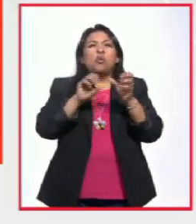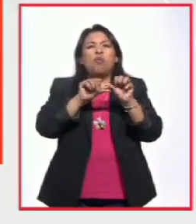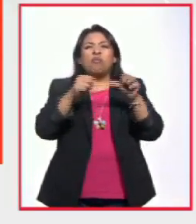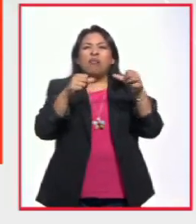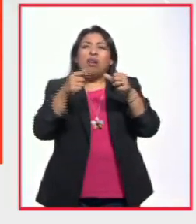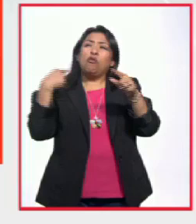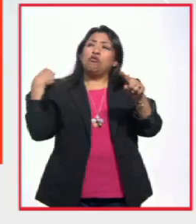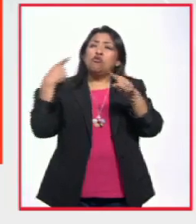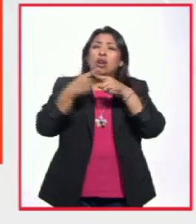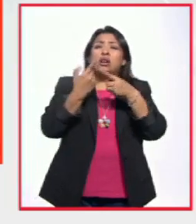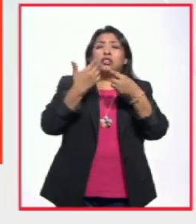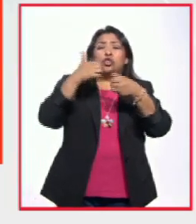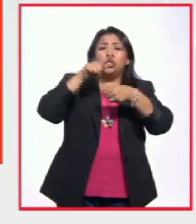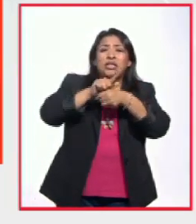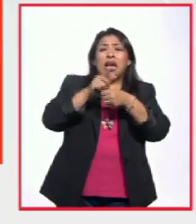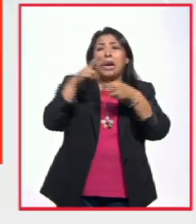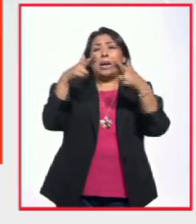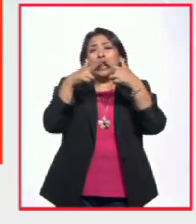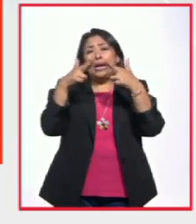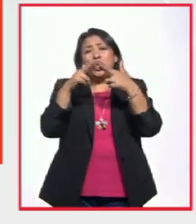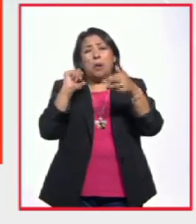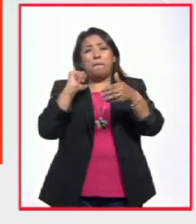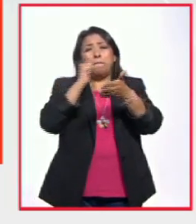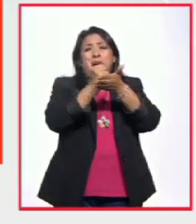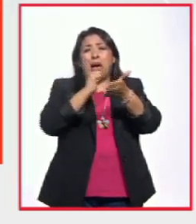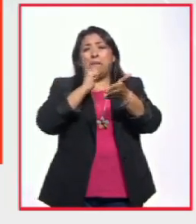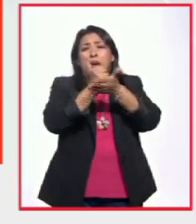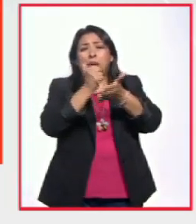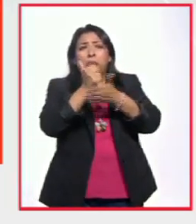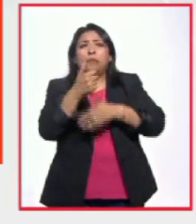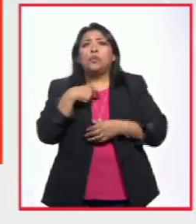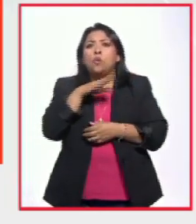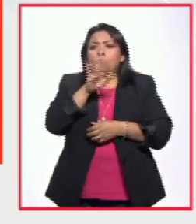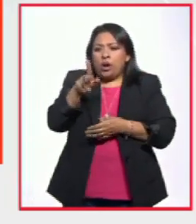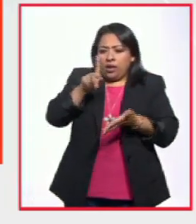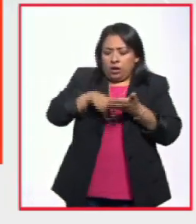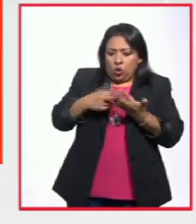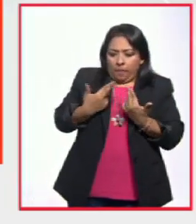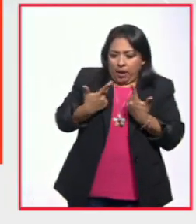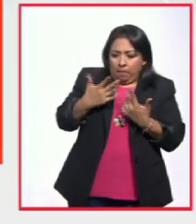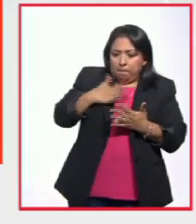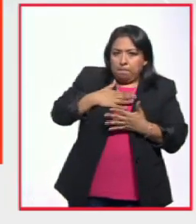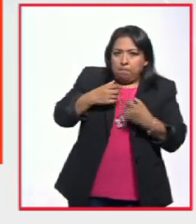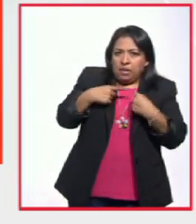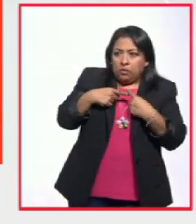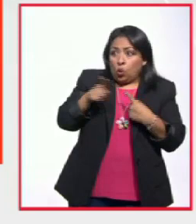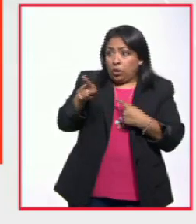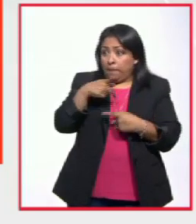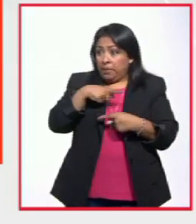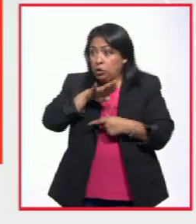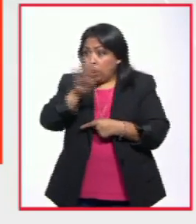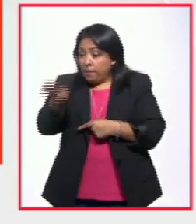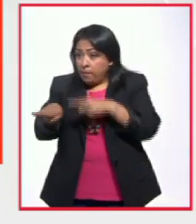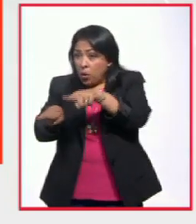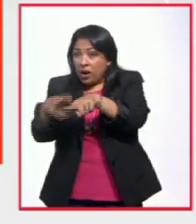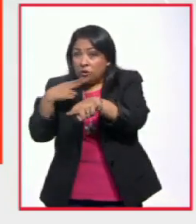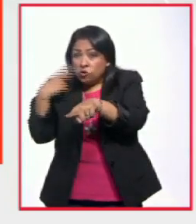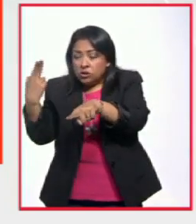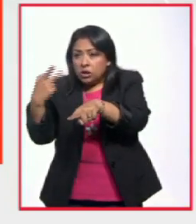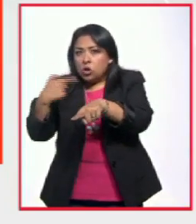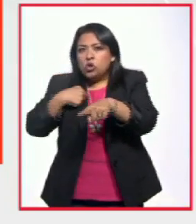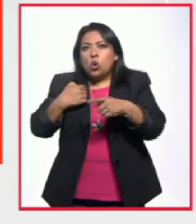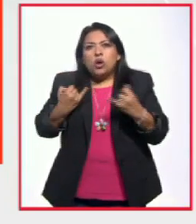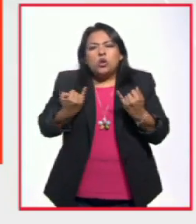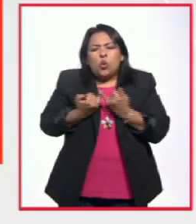carga histórica, social y religiosa. Muere algo de nosotros al morir una persona. Si muere de manera violenta,